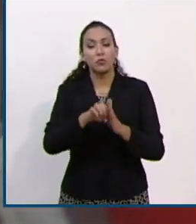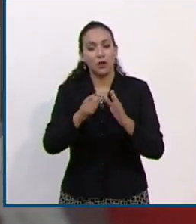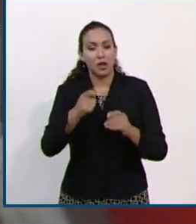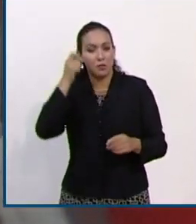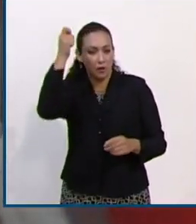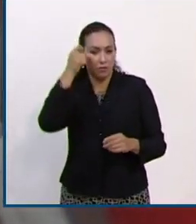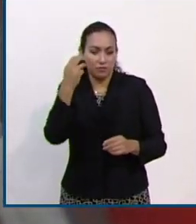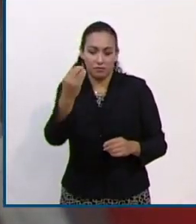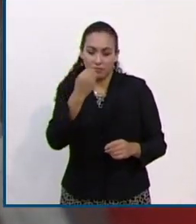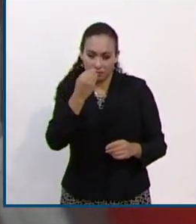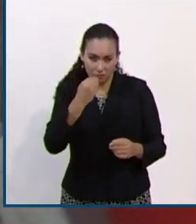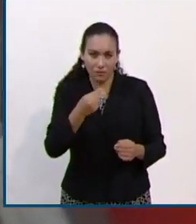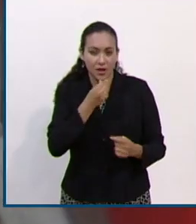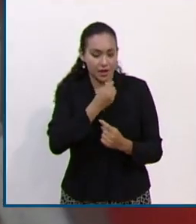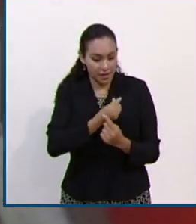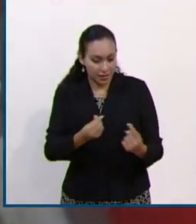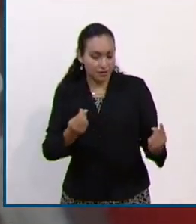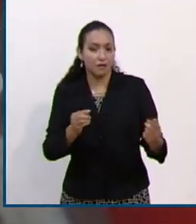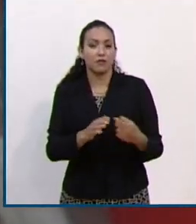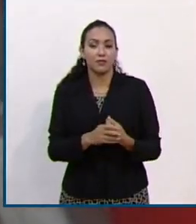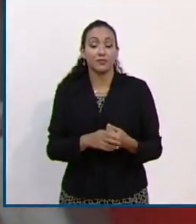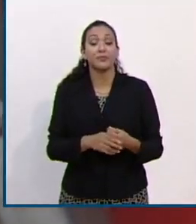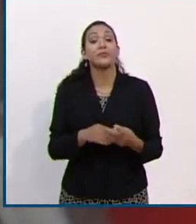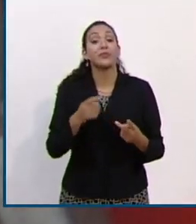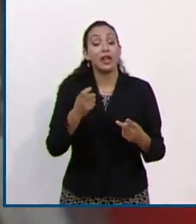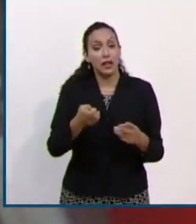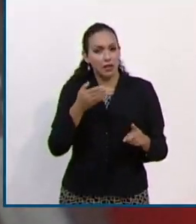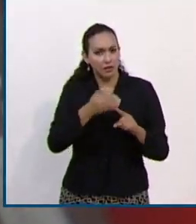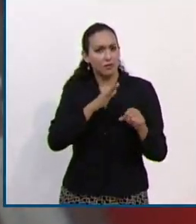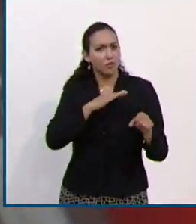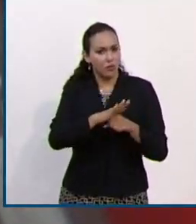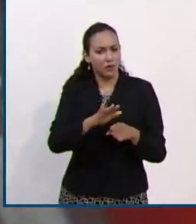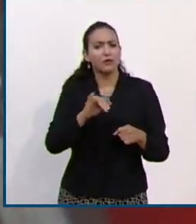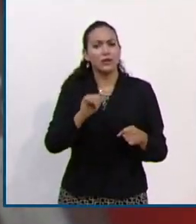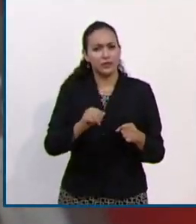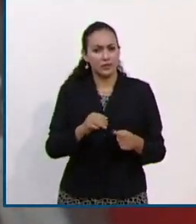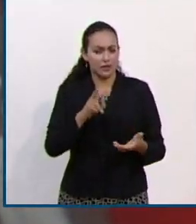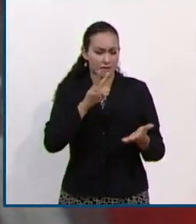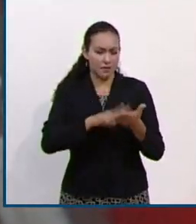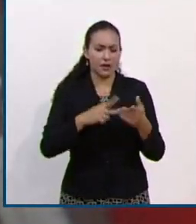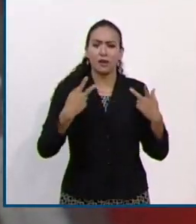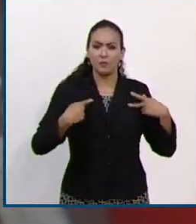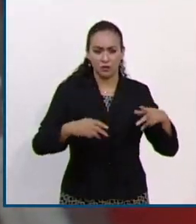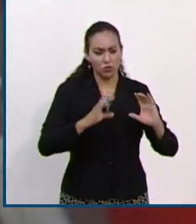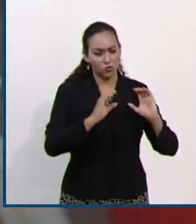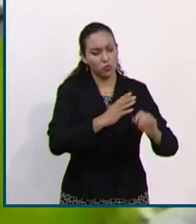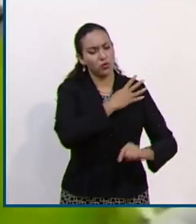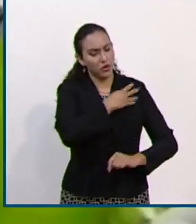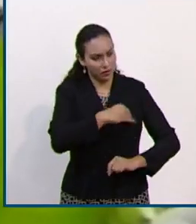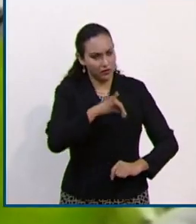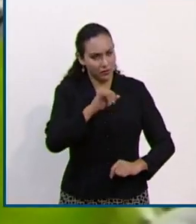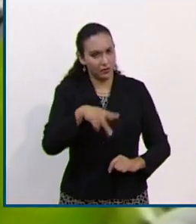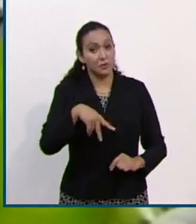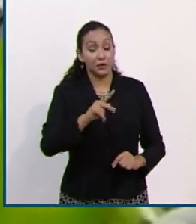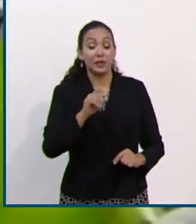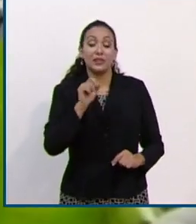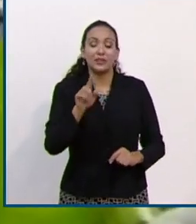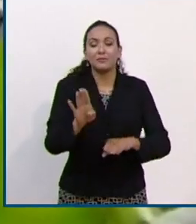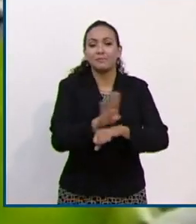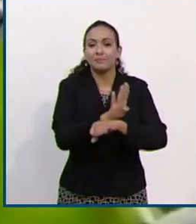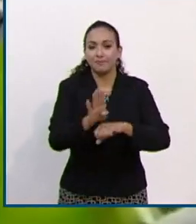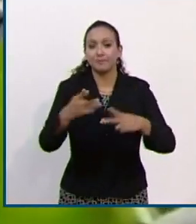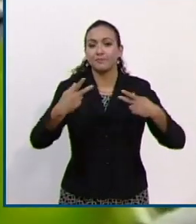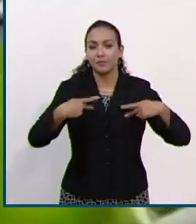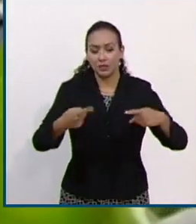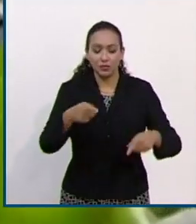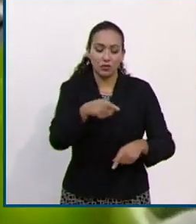pensión alimentaria compensatoria, misma que no solo busca reivindicar el trabajo doméstico y de cuidado, sino también satisfacer las